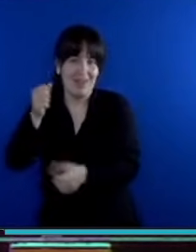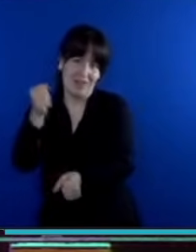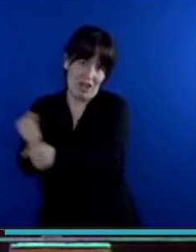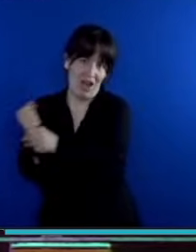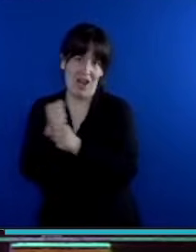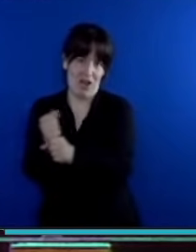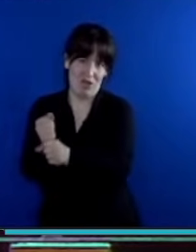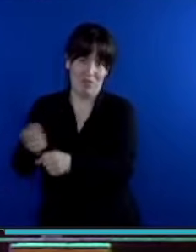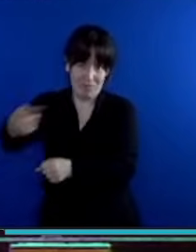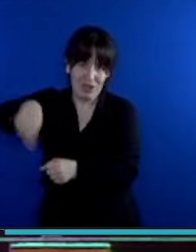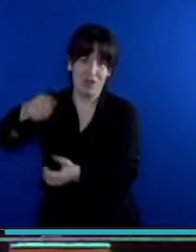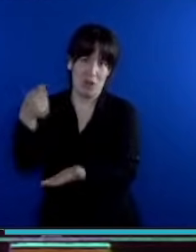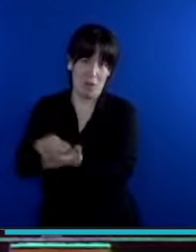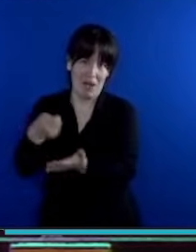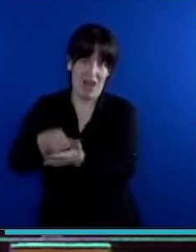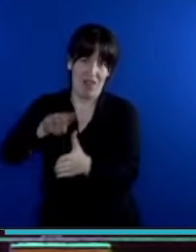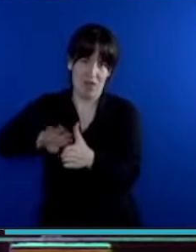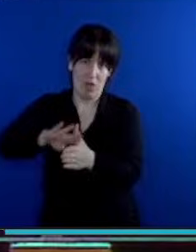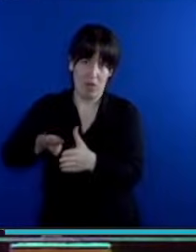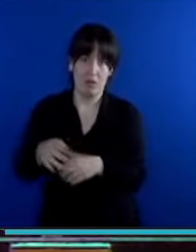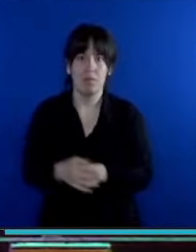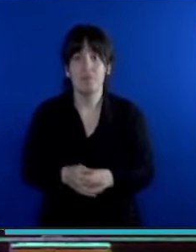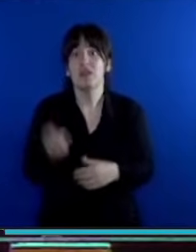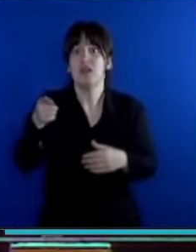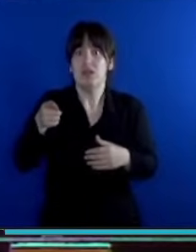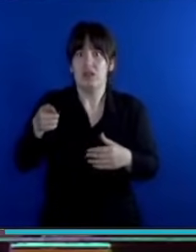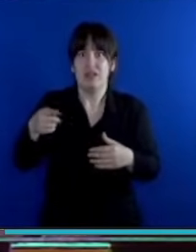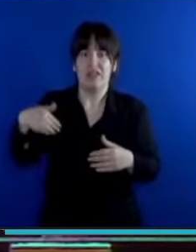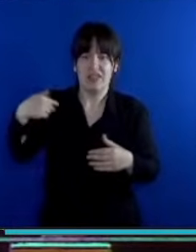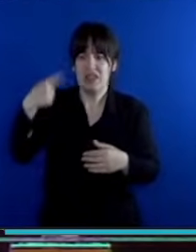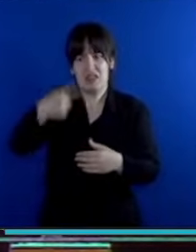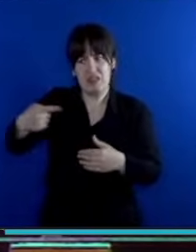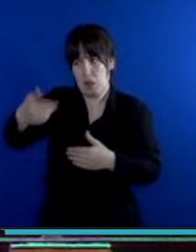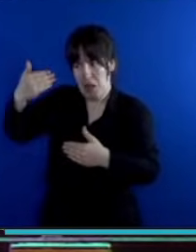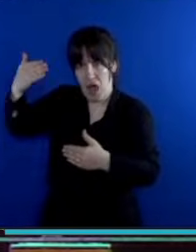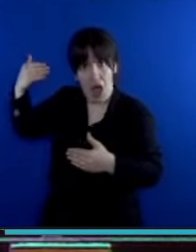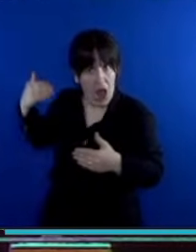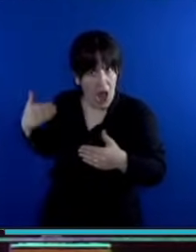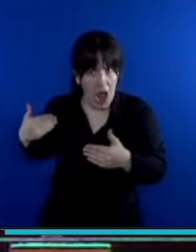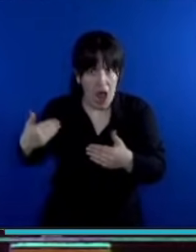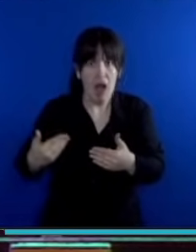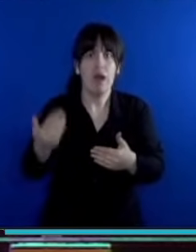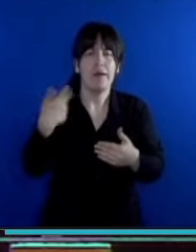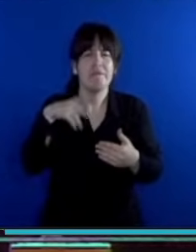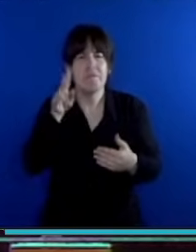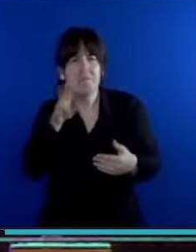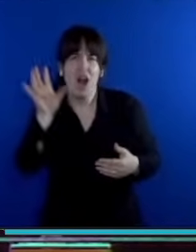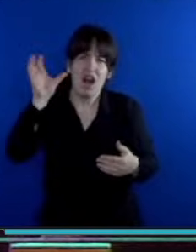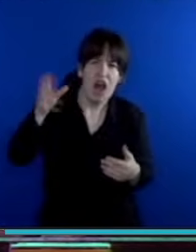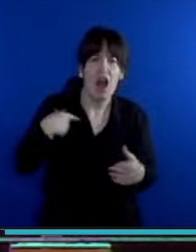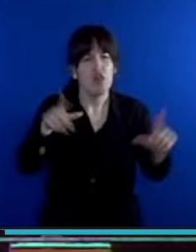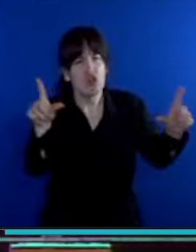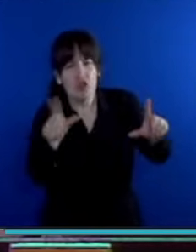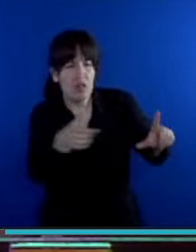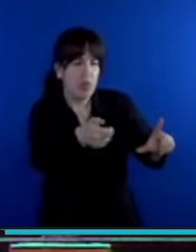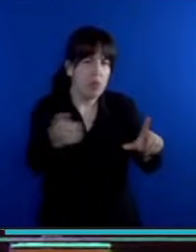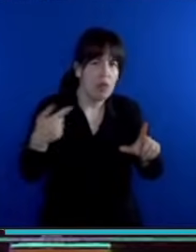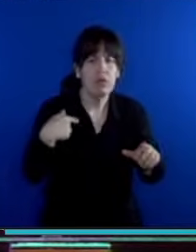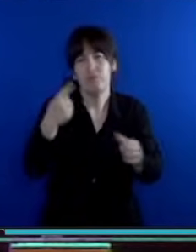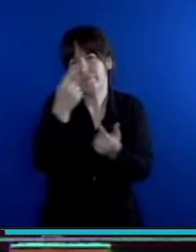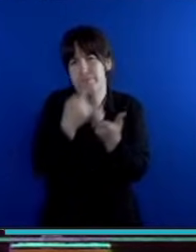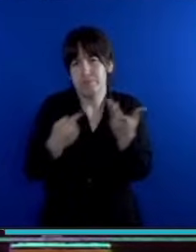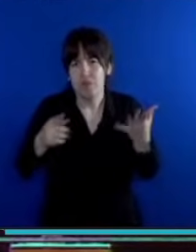trabajadores. Y no solo eso, durante todas estas semanas hemos escuchado por radio y televisión, por los diferentes medios